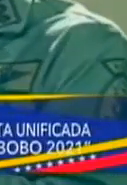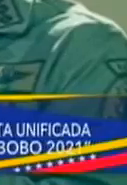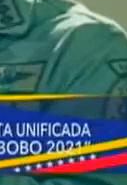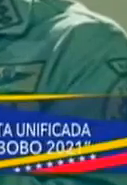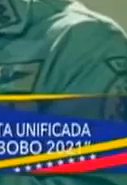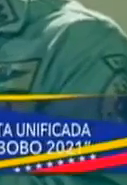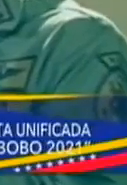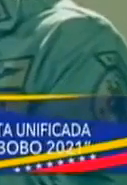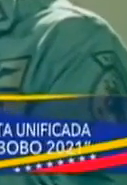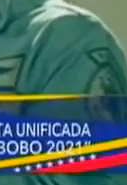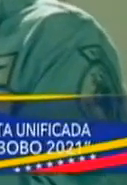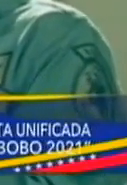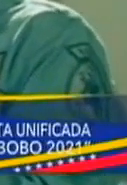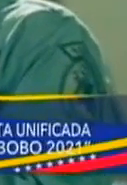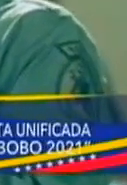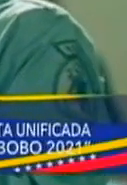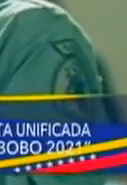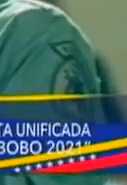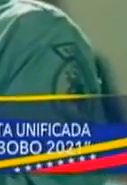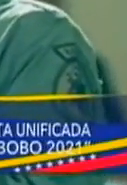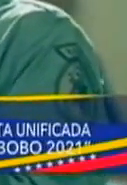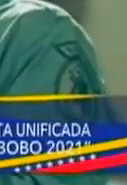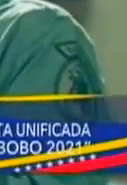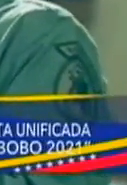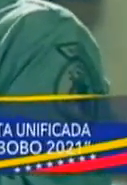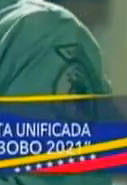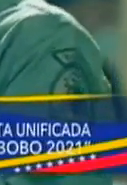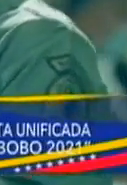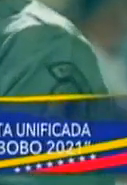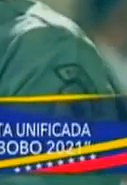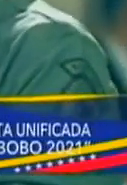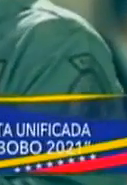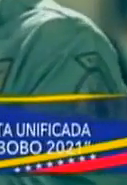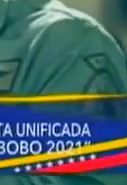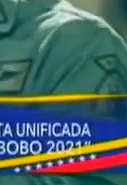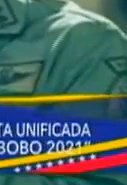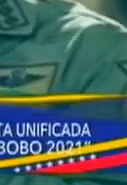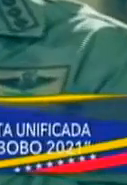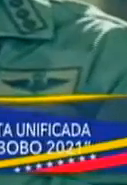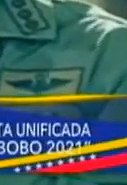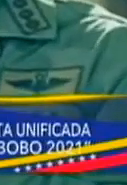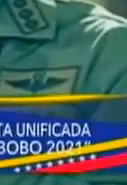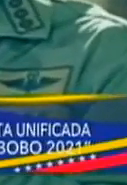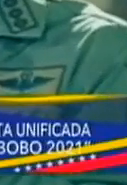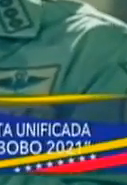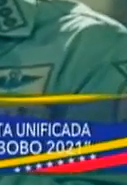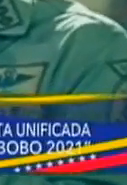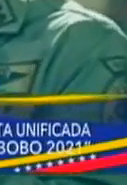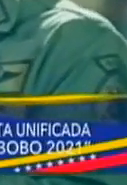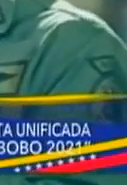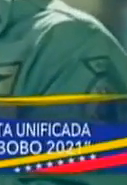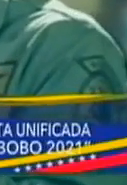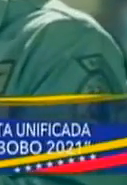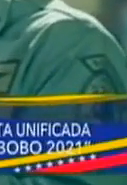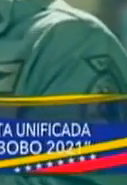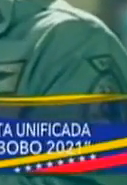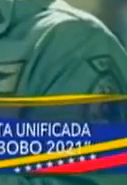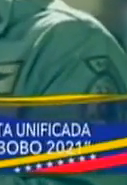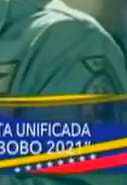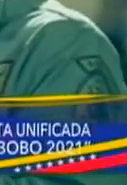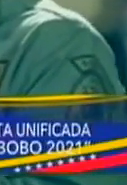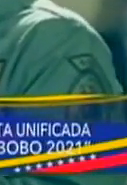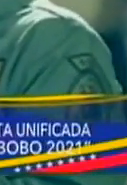el marítimo, el terrestre, el aéreo, el espacial, el cibernético, que ya operan dentro del